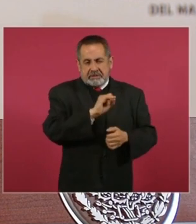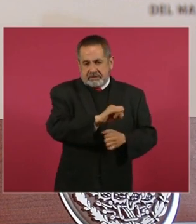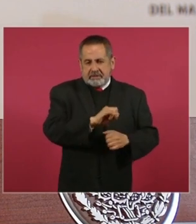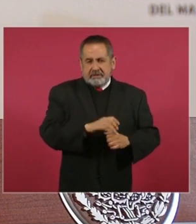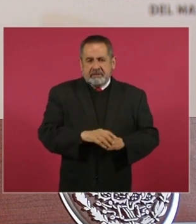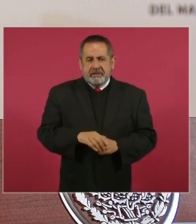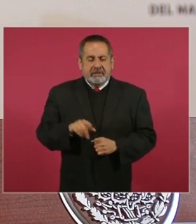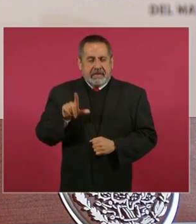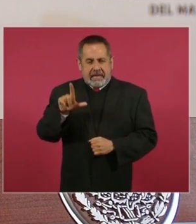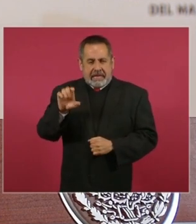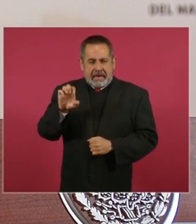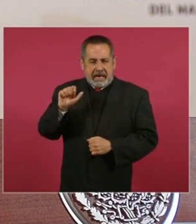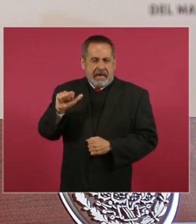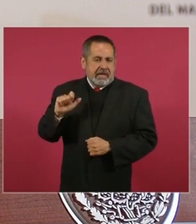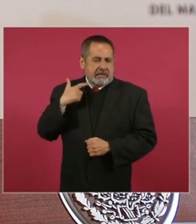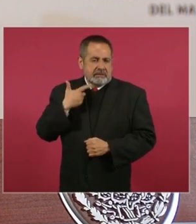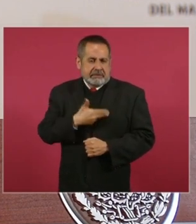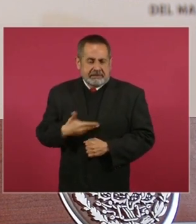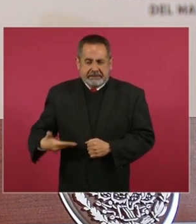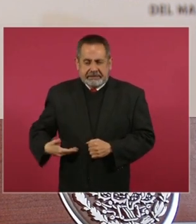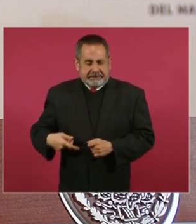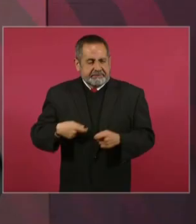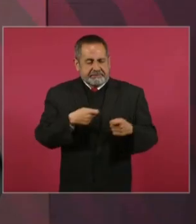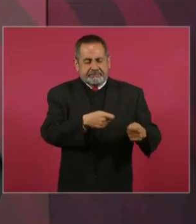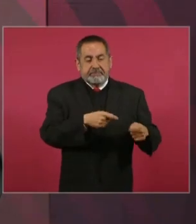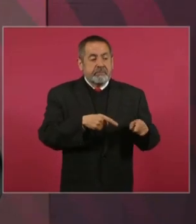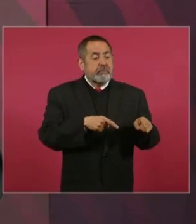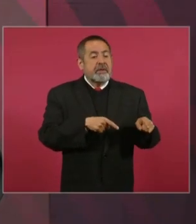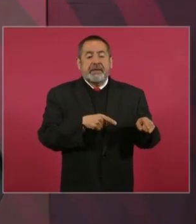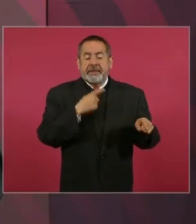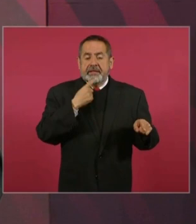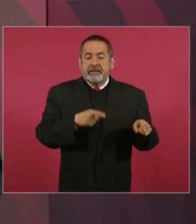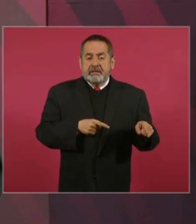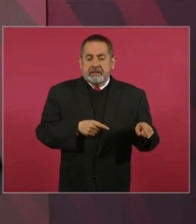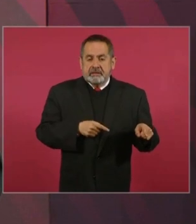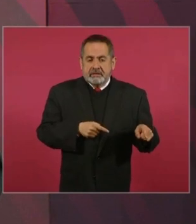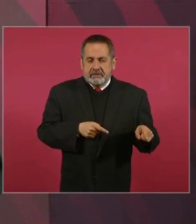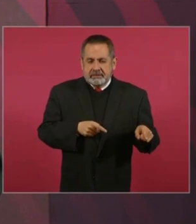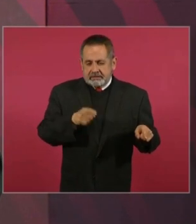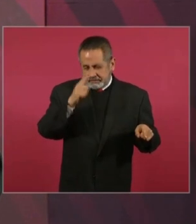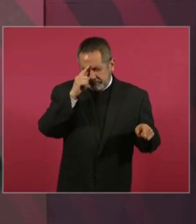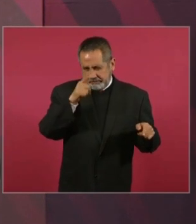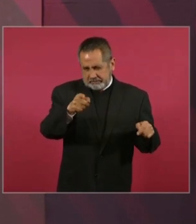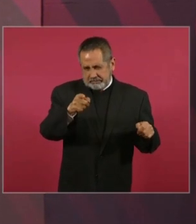que les dio Echeverría, después